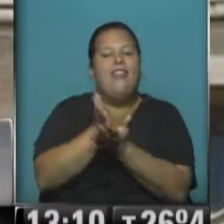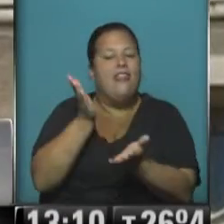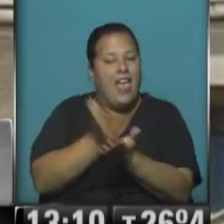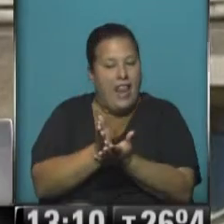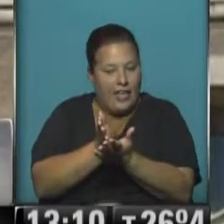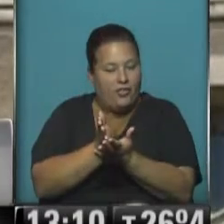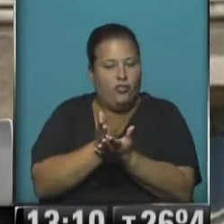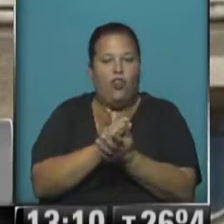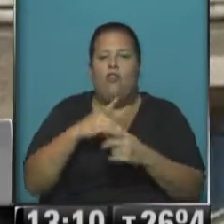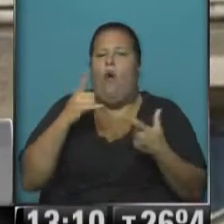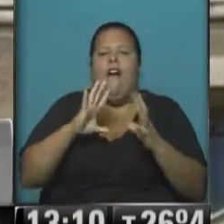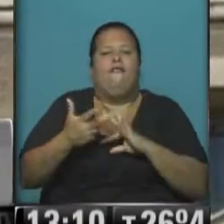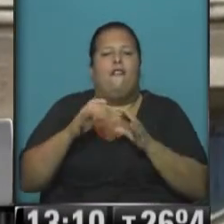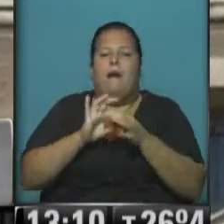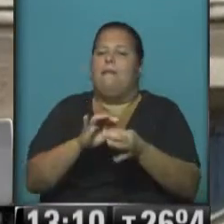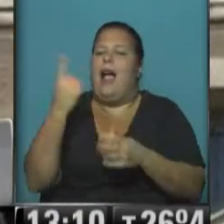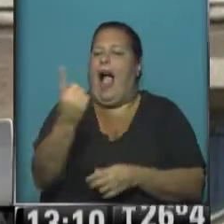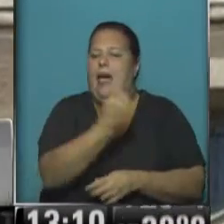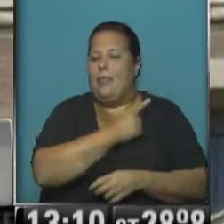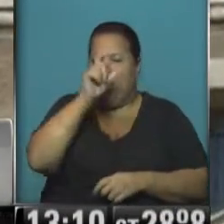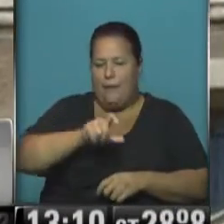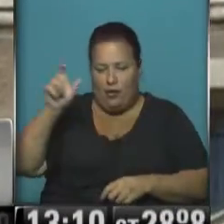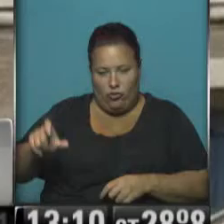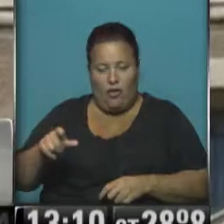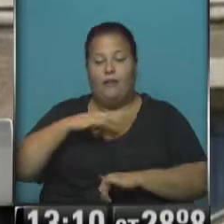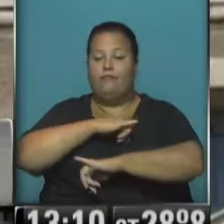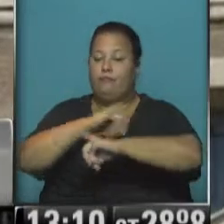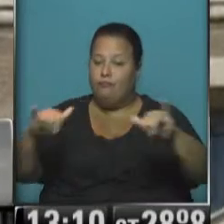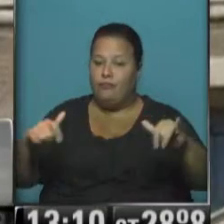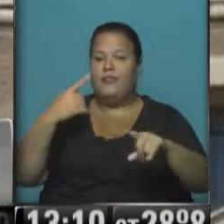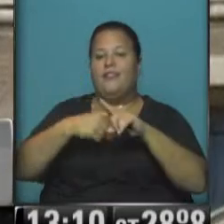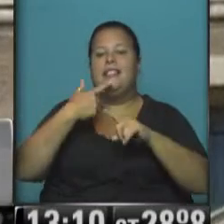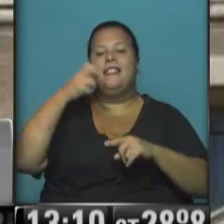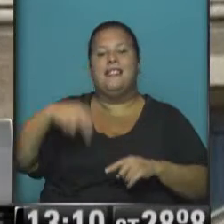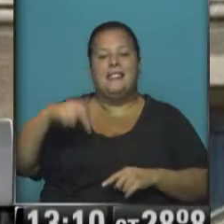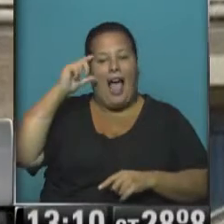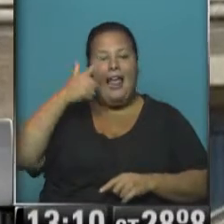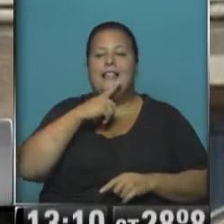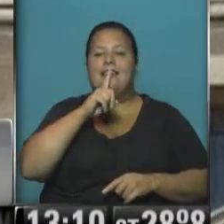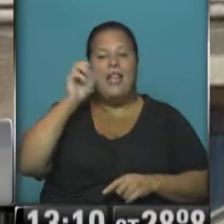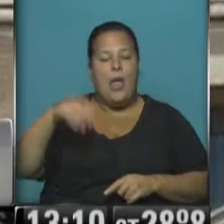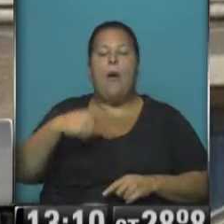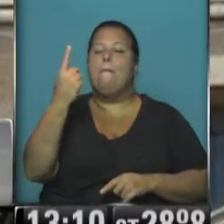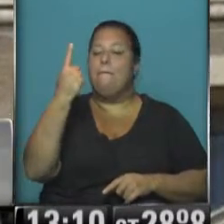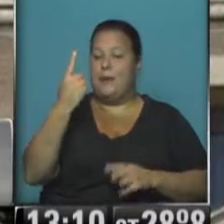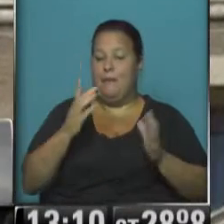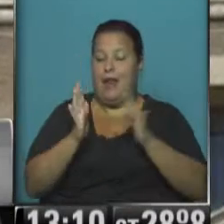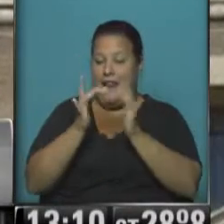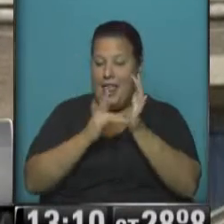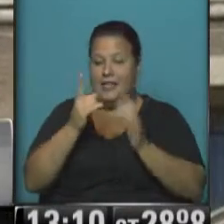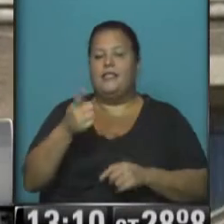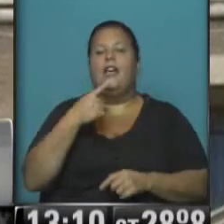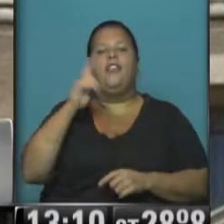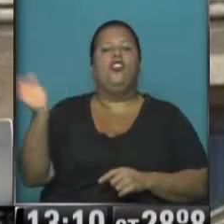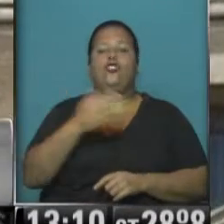dijo, inalienable de cada persona. En su mensaje, en el que se celebra San Esteban, el primer mártir de la Iglesia Católica, el Papa dijo que